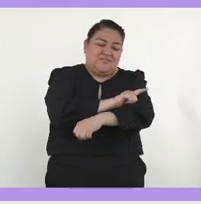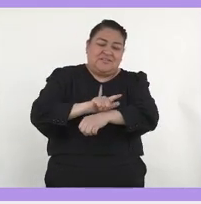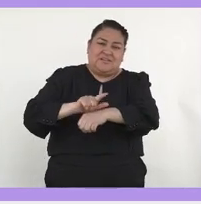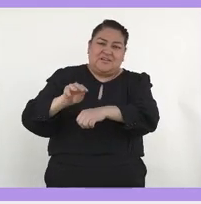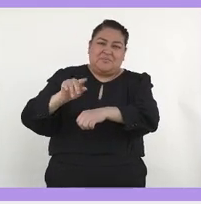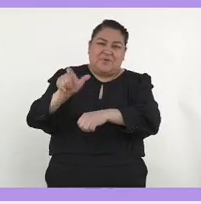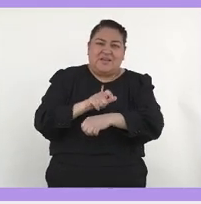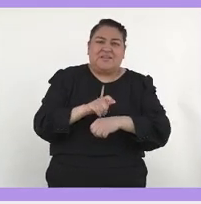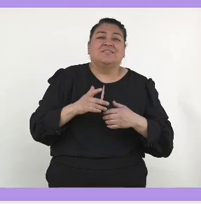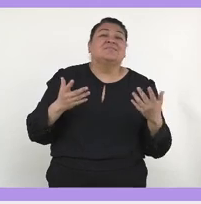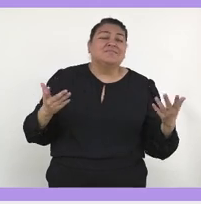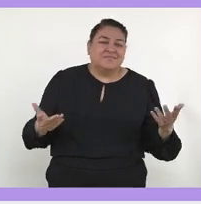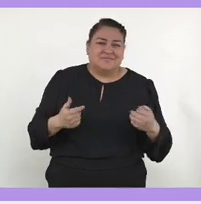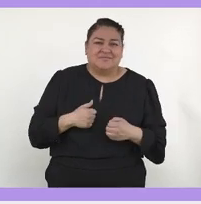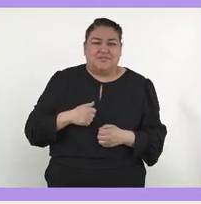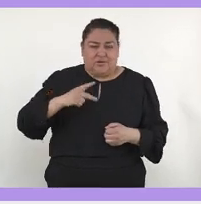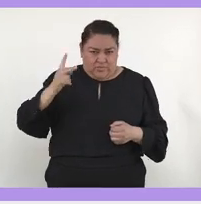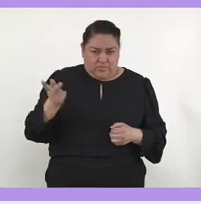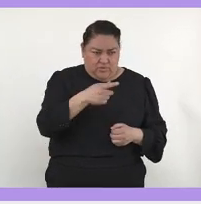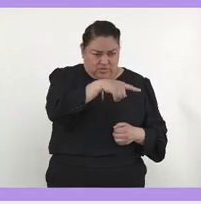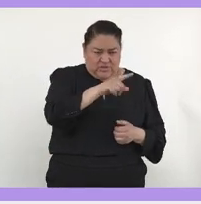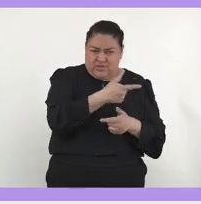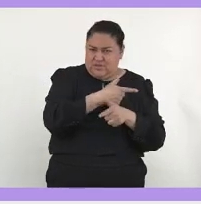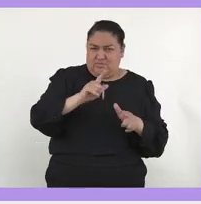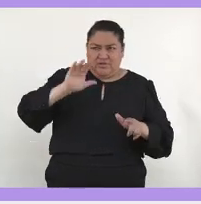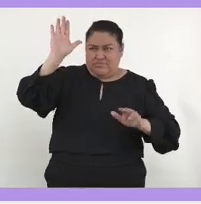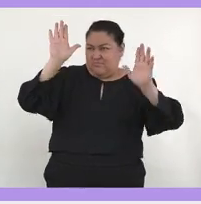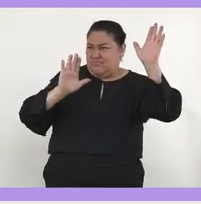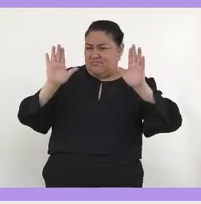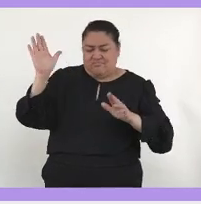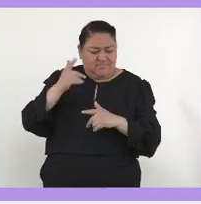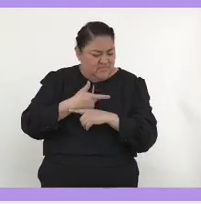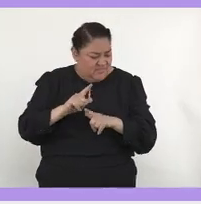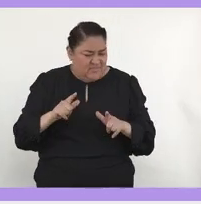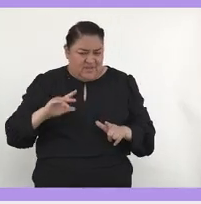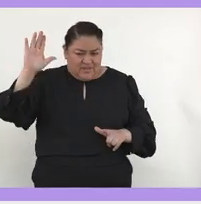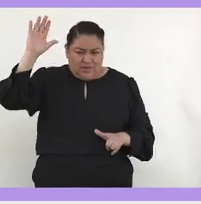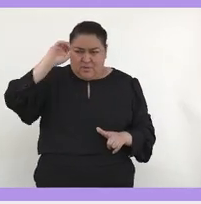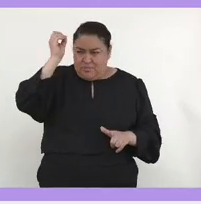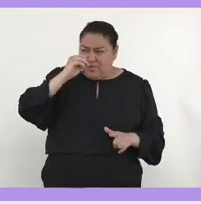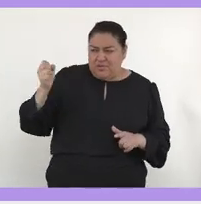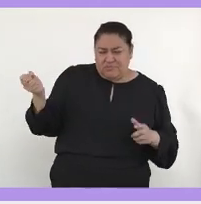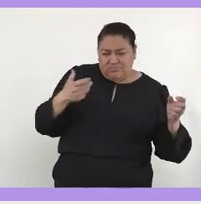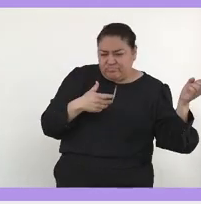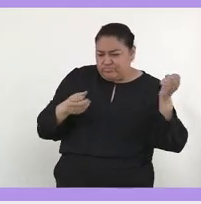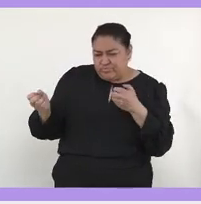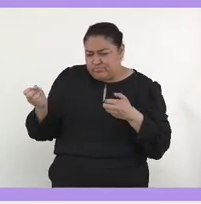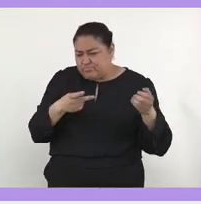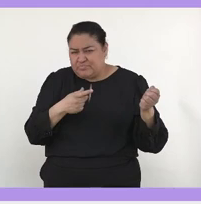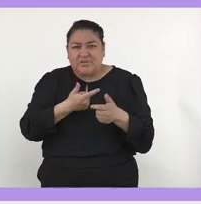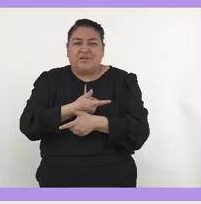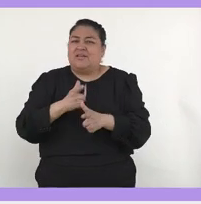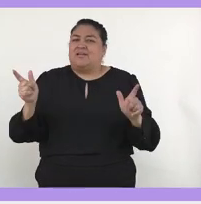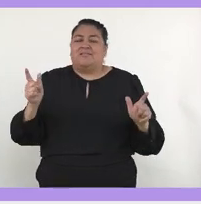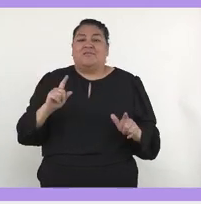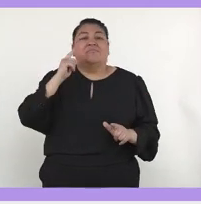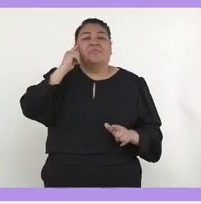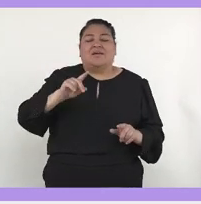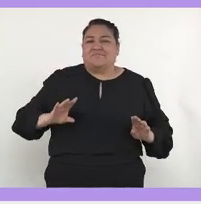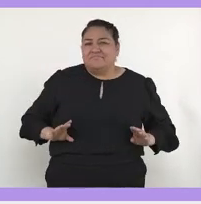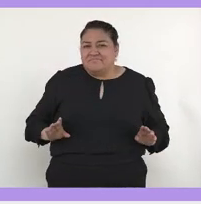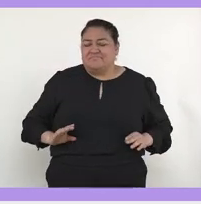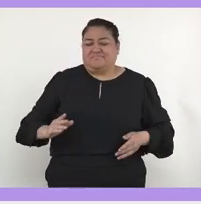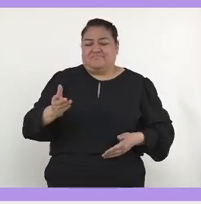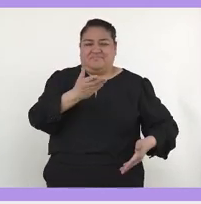es una conversación abierta yo les hago la pregunta pero ustedes se pueden quitar la la palabra pueden al final se trata no de de enriquecernos todos con lo que estamos